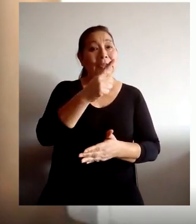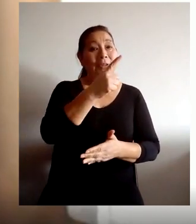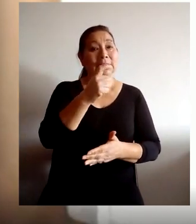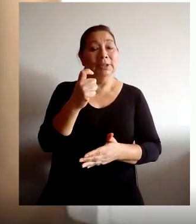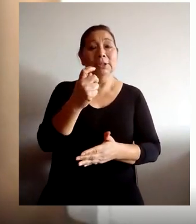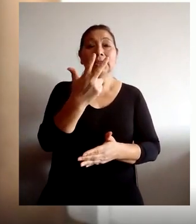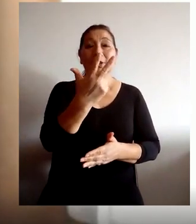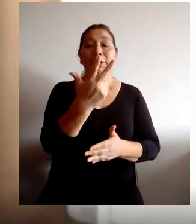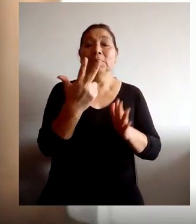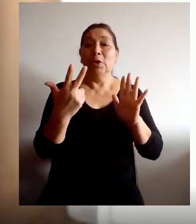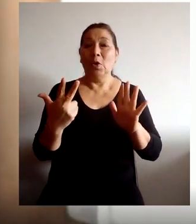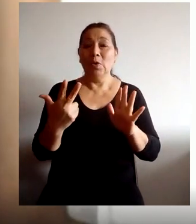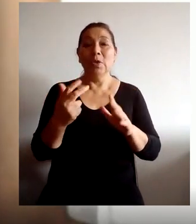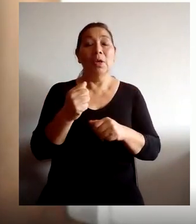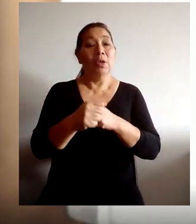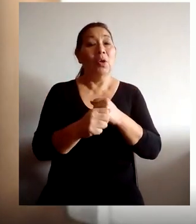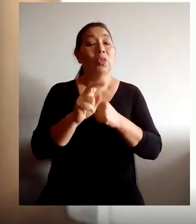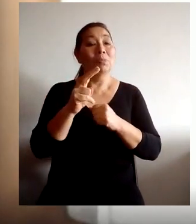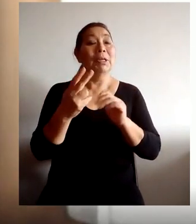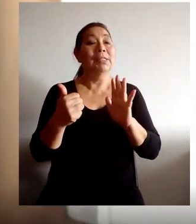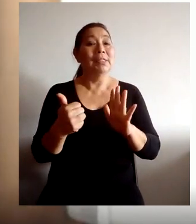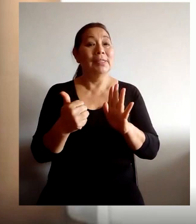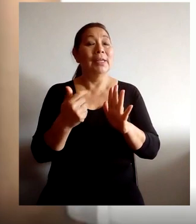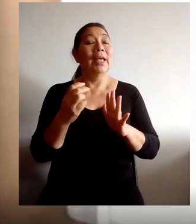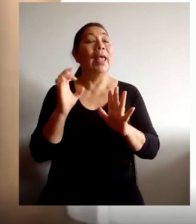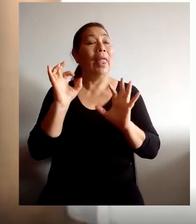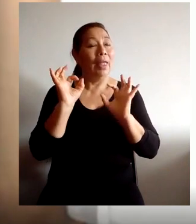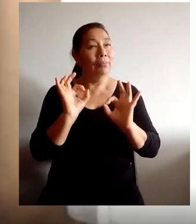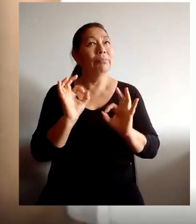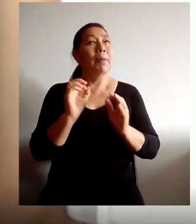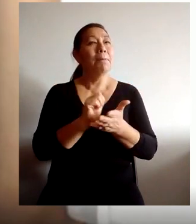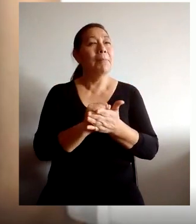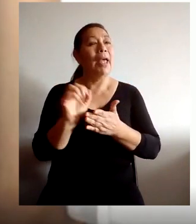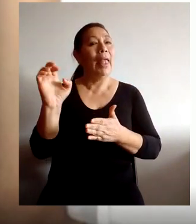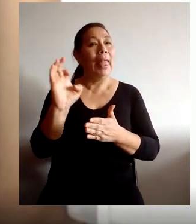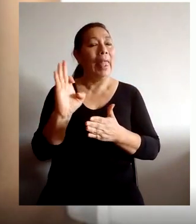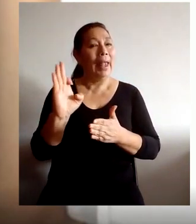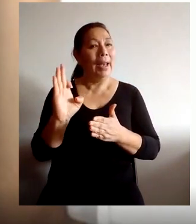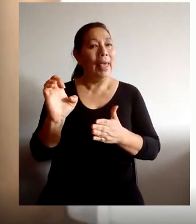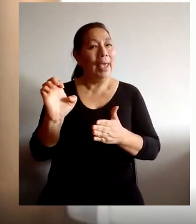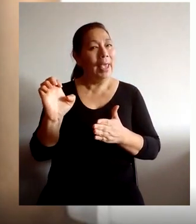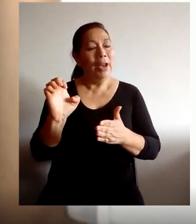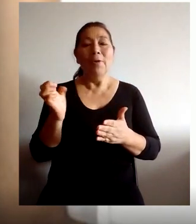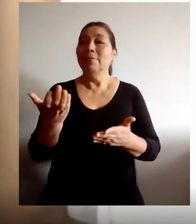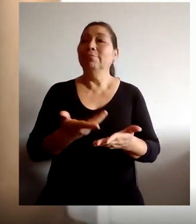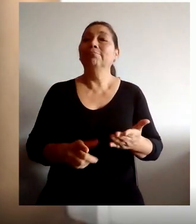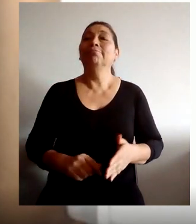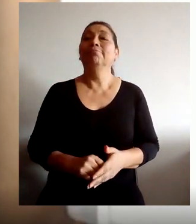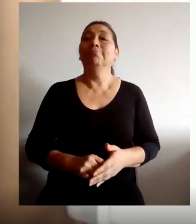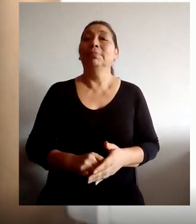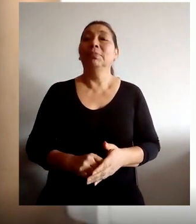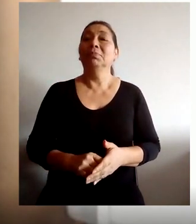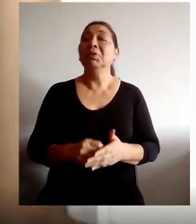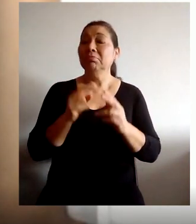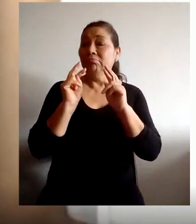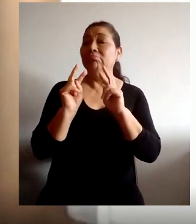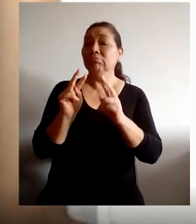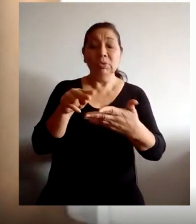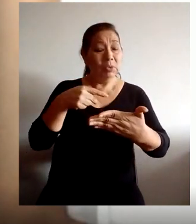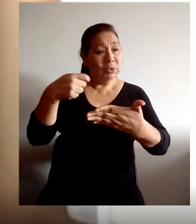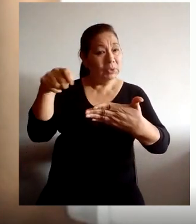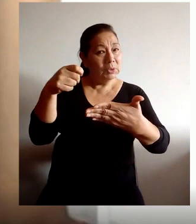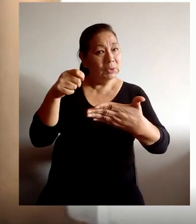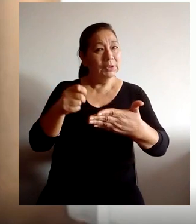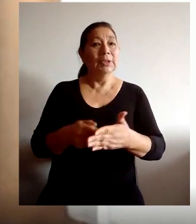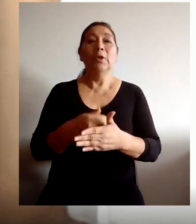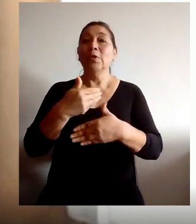cual se observa el nuevo jornal diario que figuraba en julio del año 95 para realizar el